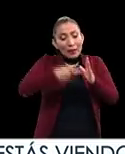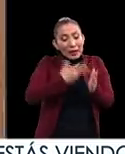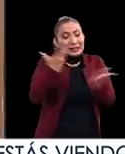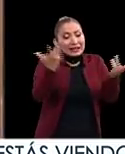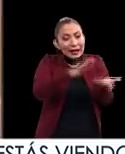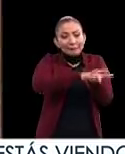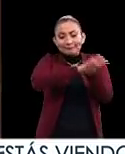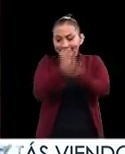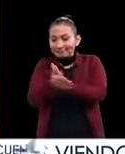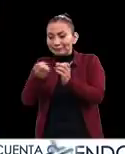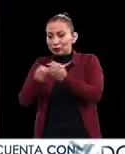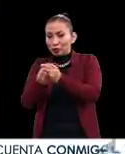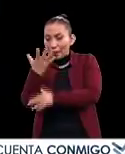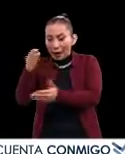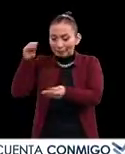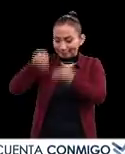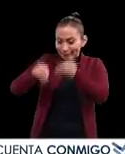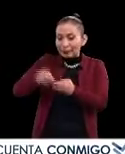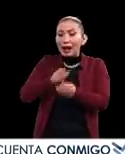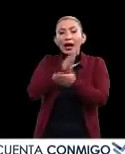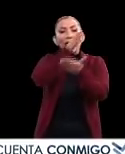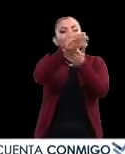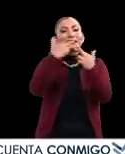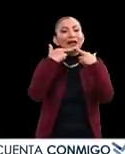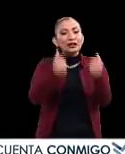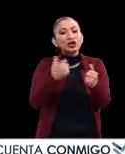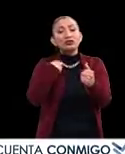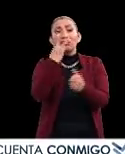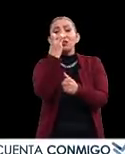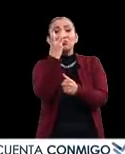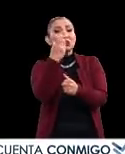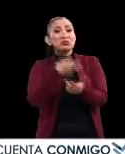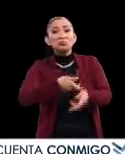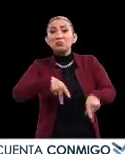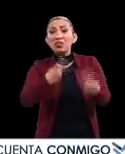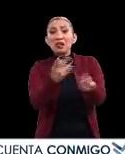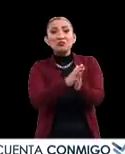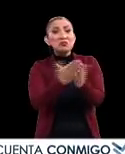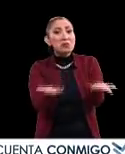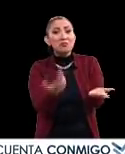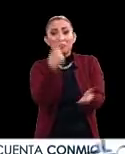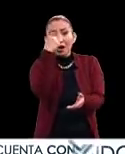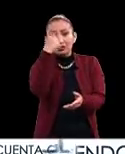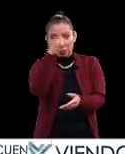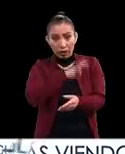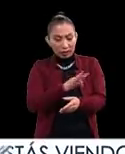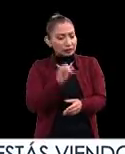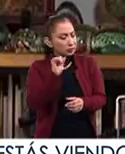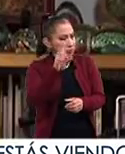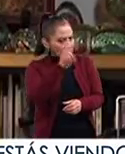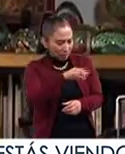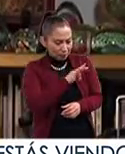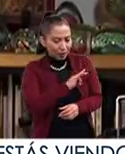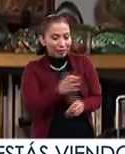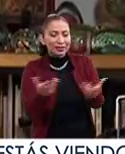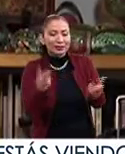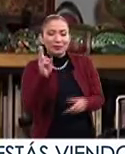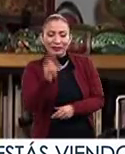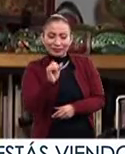Ok. para poder llegar a las rancherías con libros a 3 pesos. ¿Y se puede? Sí. Es increíble lo que se